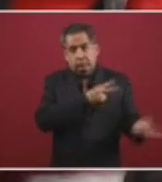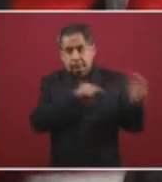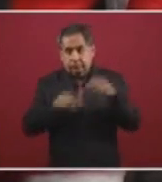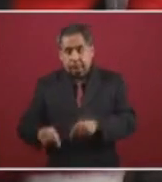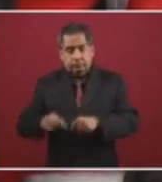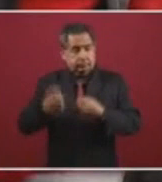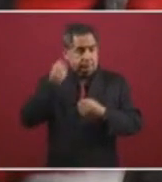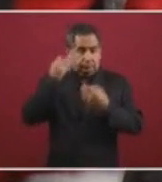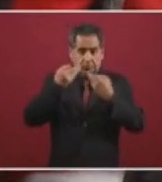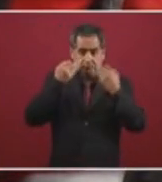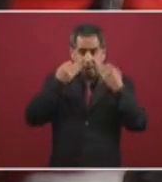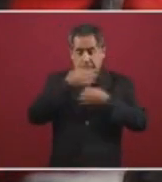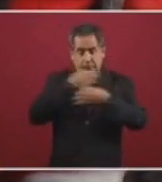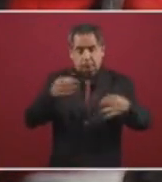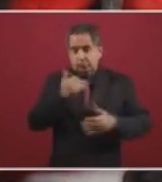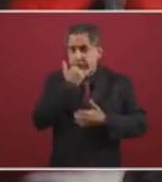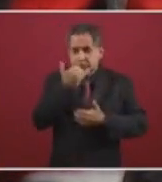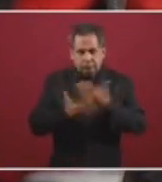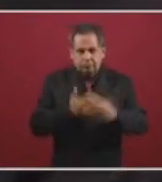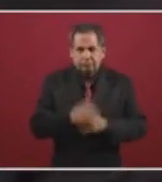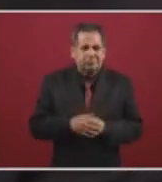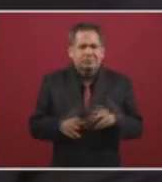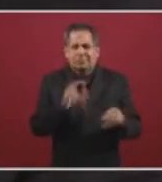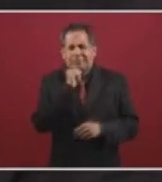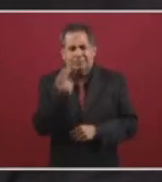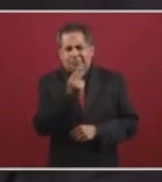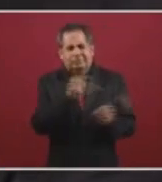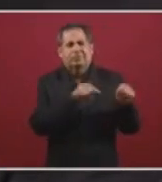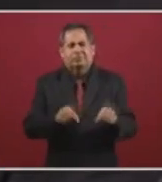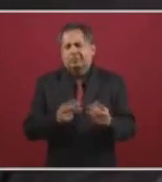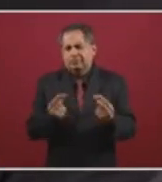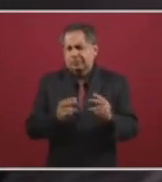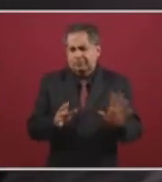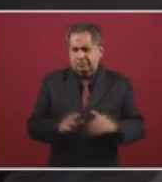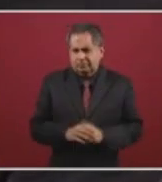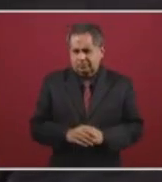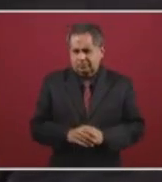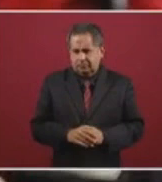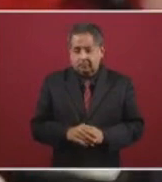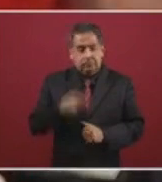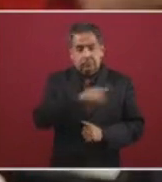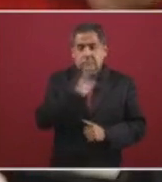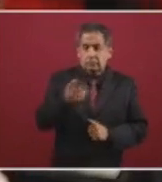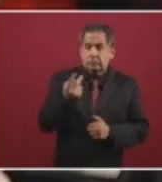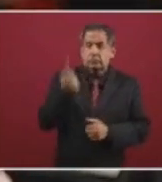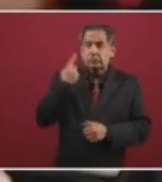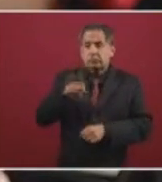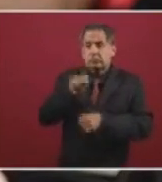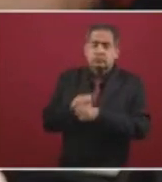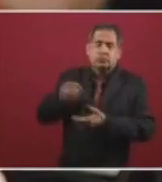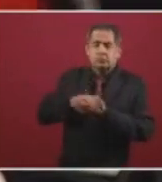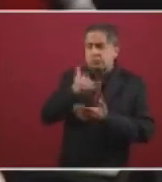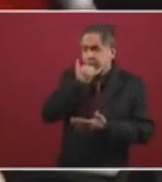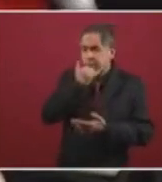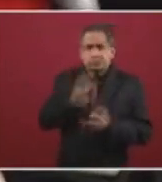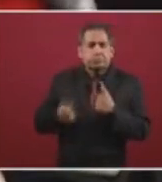¿Haría que viniera a esta conferencia de prensa a disculparse? No hace falta. No hace falta. Ya se disculpó la semana pasada cuando